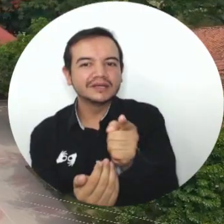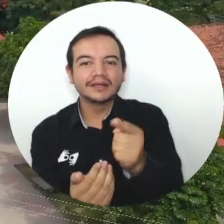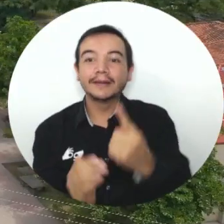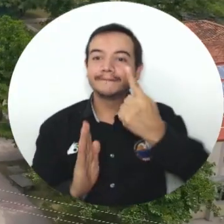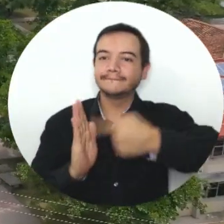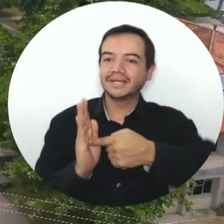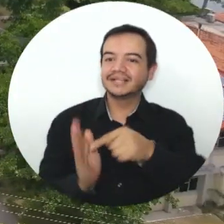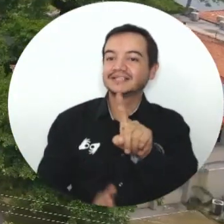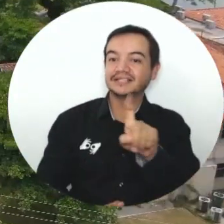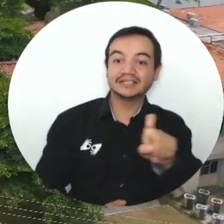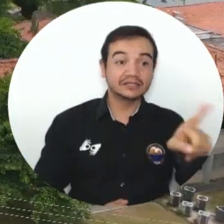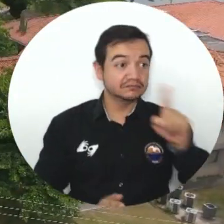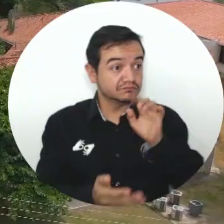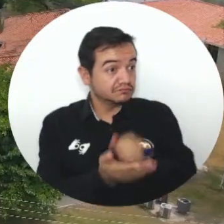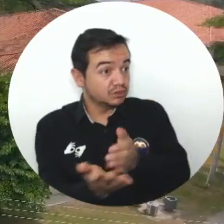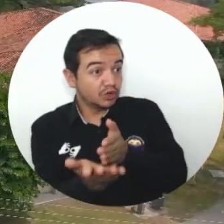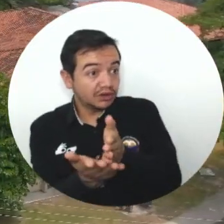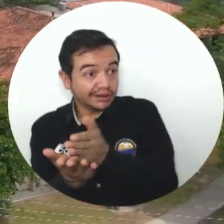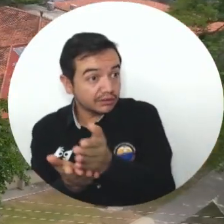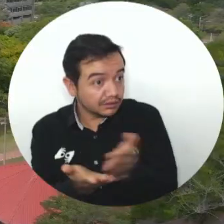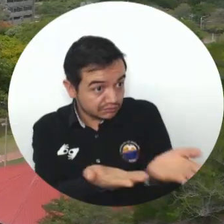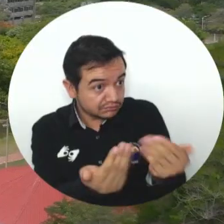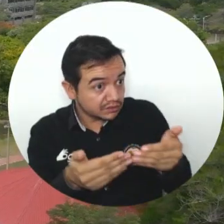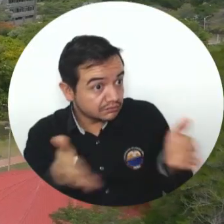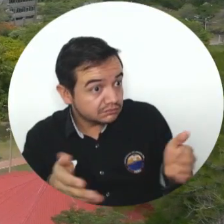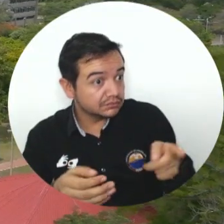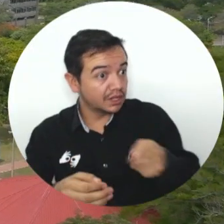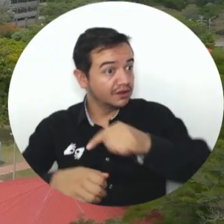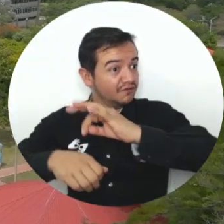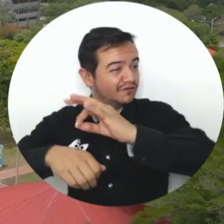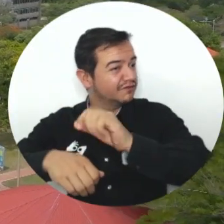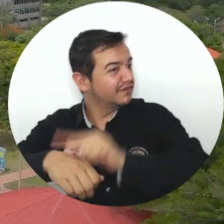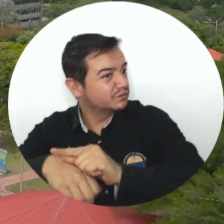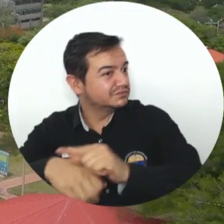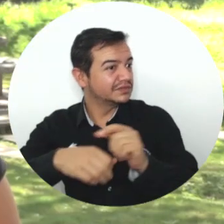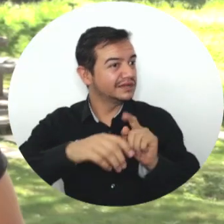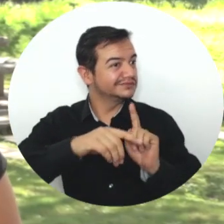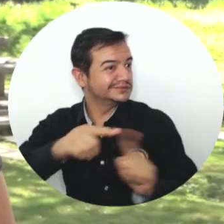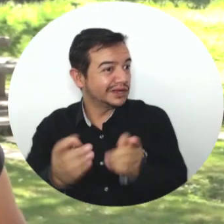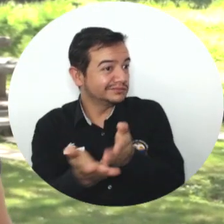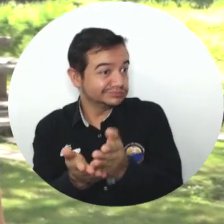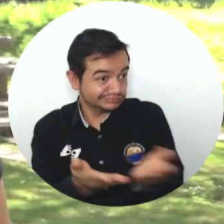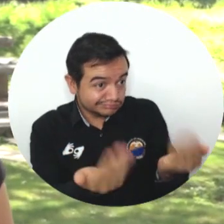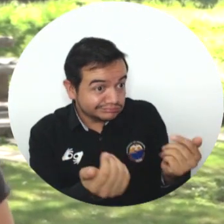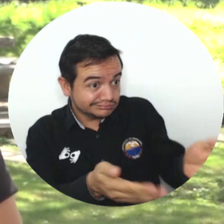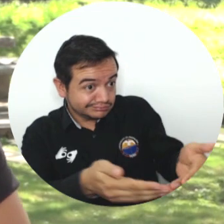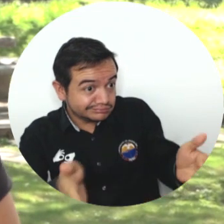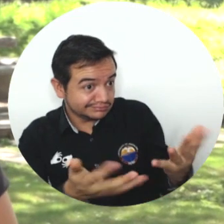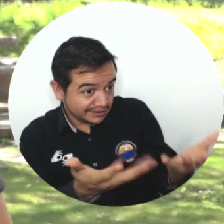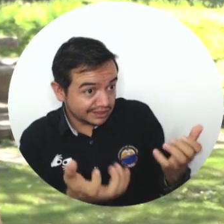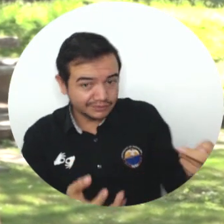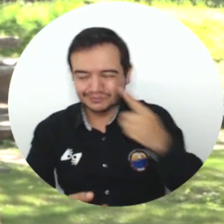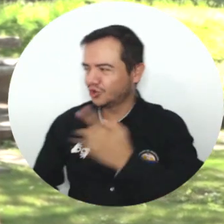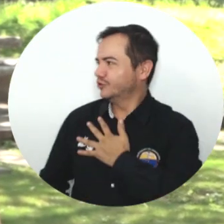que han dicho sí a la Universidad del Magdalena, que han dicho sí a las distintas facultades, a los distintos programas, reconociendo que somos una